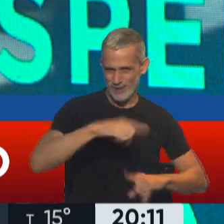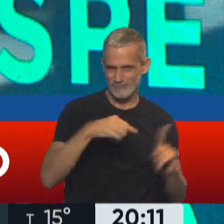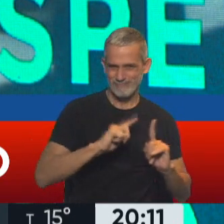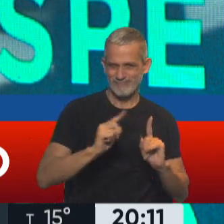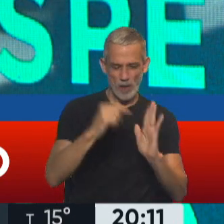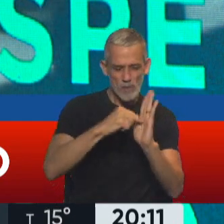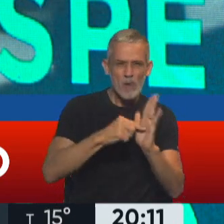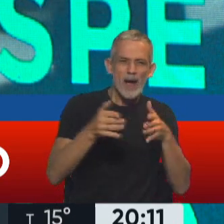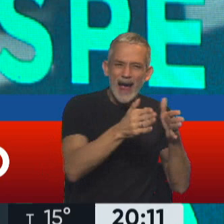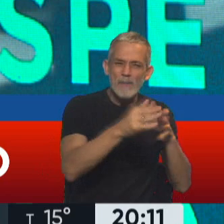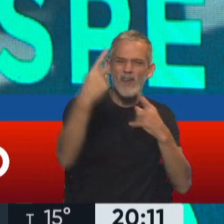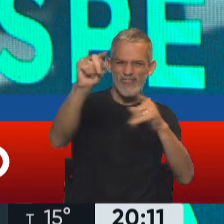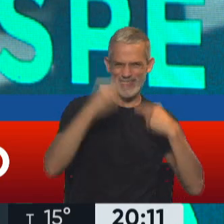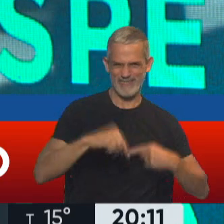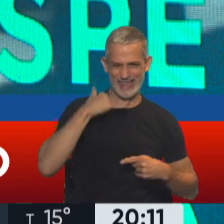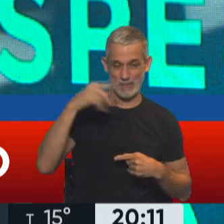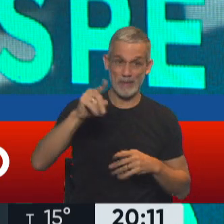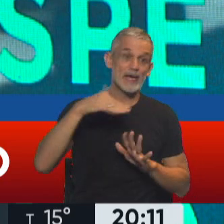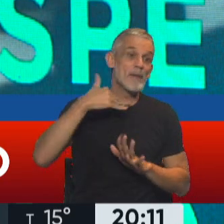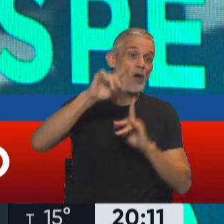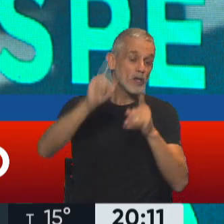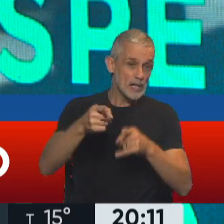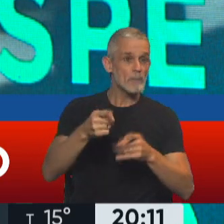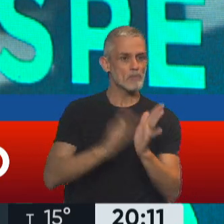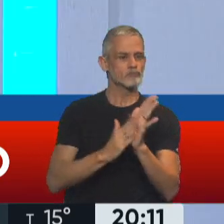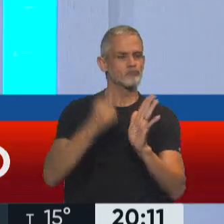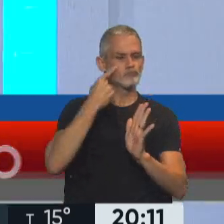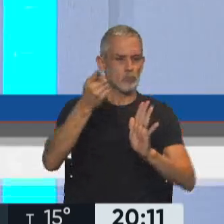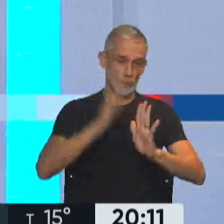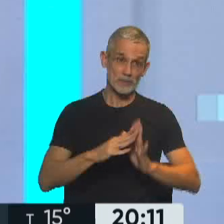los caminos y acá lo estamos viendo, México también da prueba de eso. Muy bien, Ayelén, muy completo.